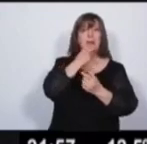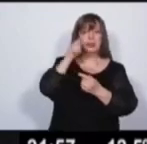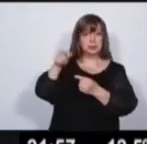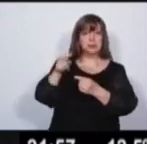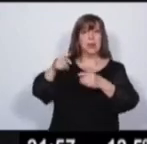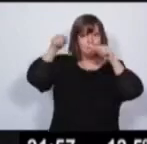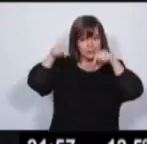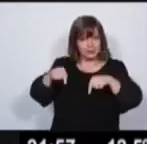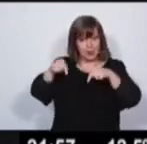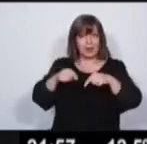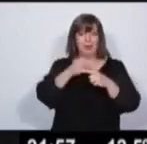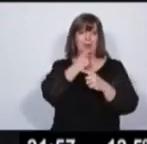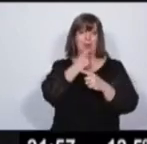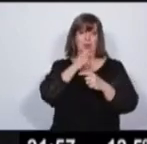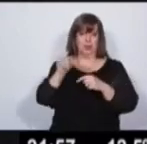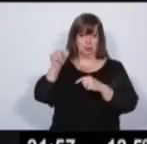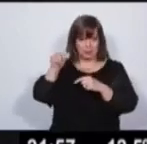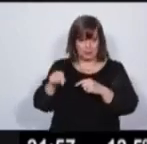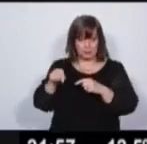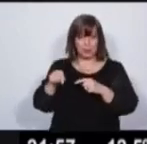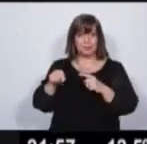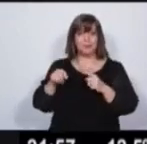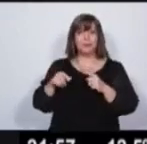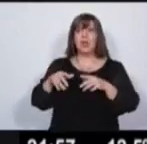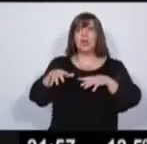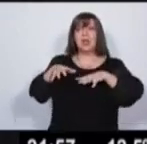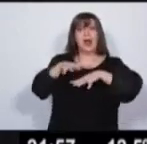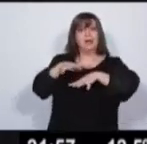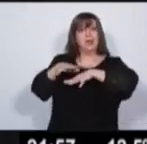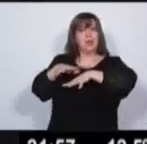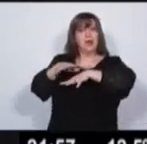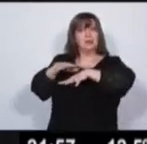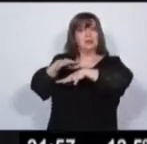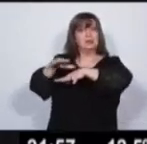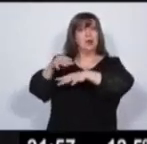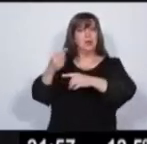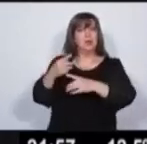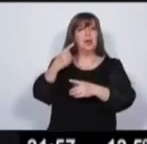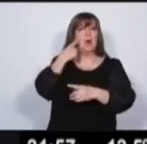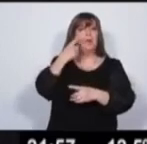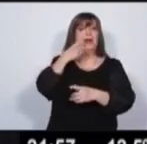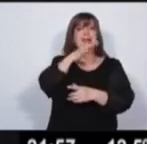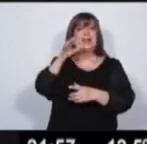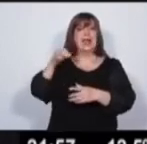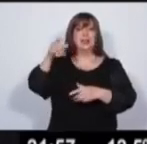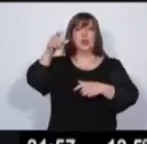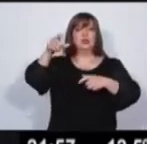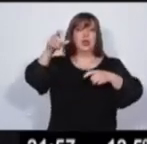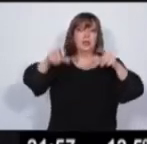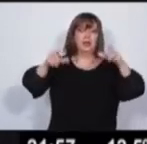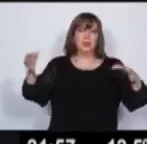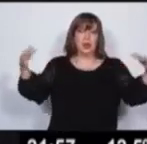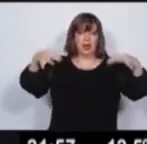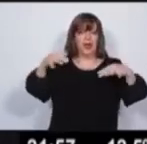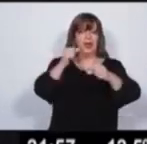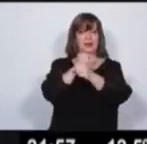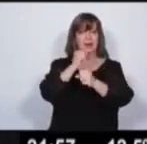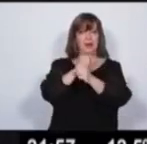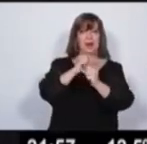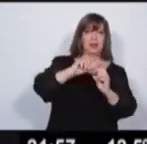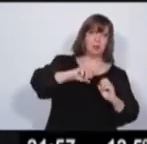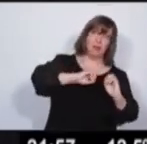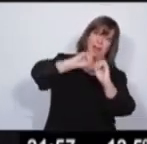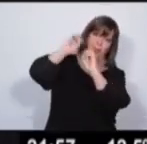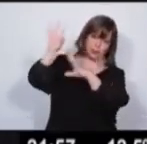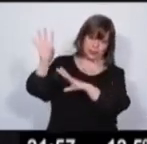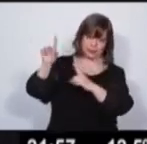se produzca en Mendoza y con un poco de actividad mayor podemos generar mil quinientos puestos de trabajo y exportación a los brics